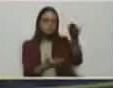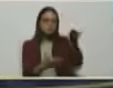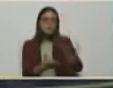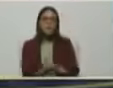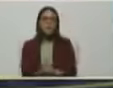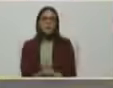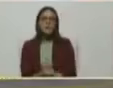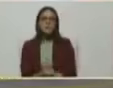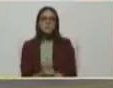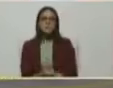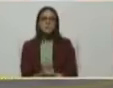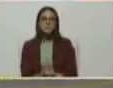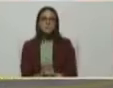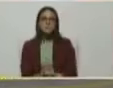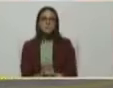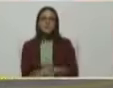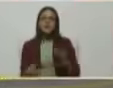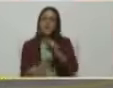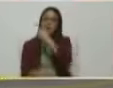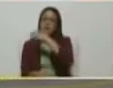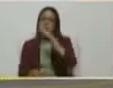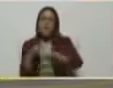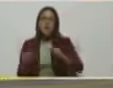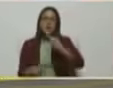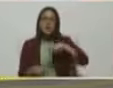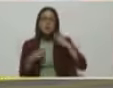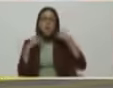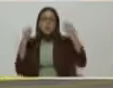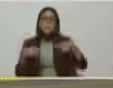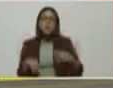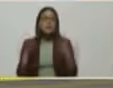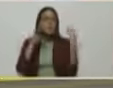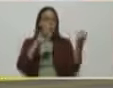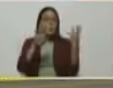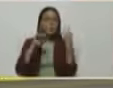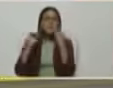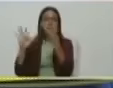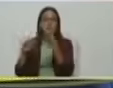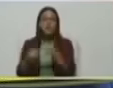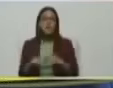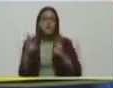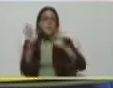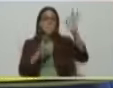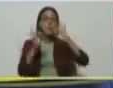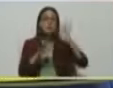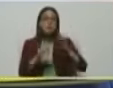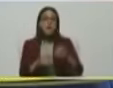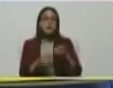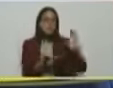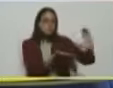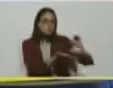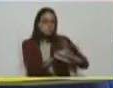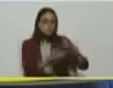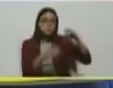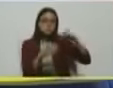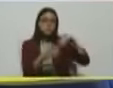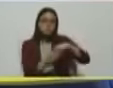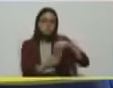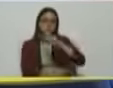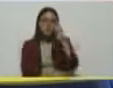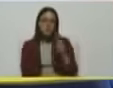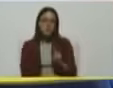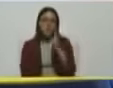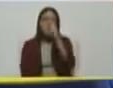que nos hicieron perder el 99% de los ingresos. En un año